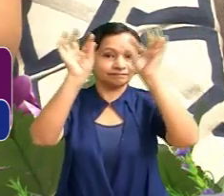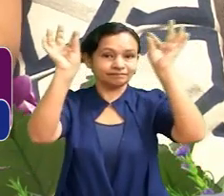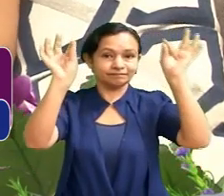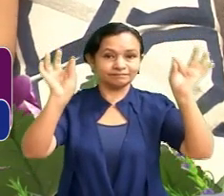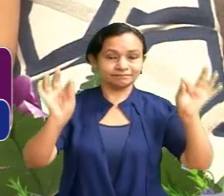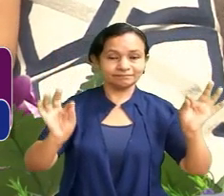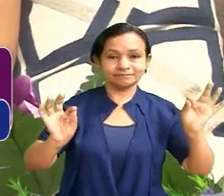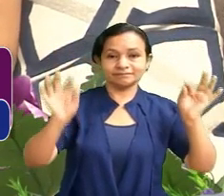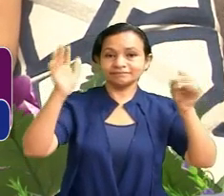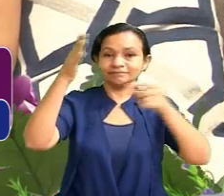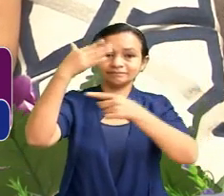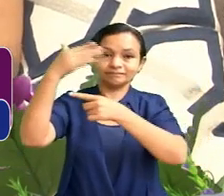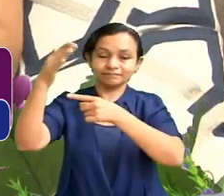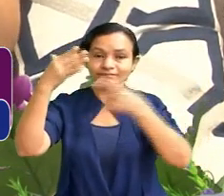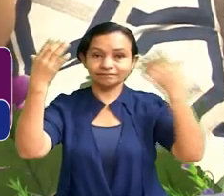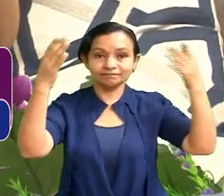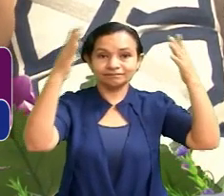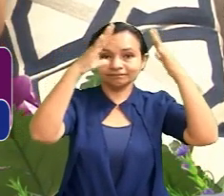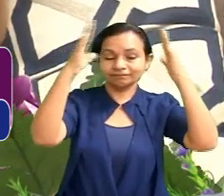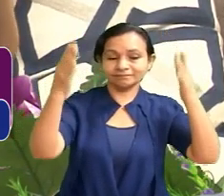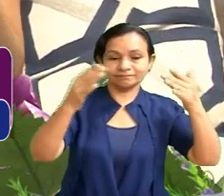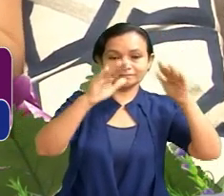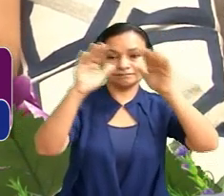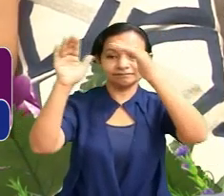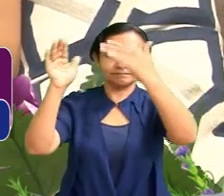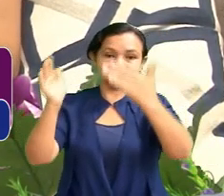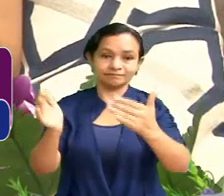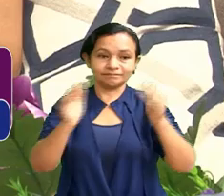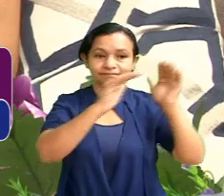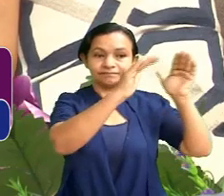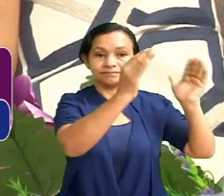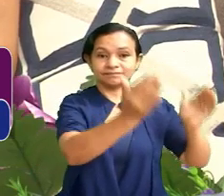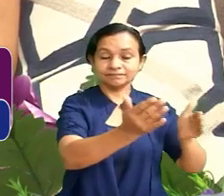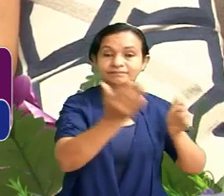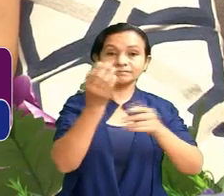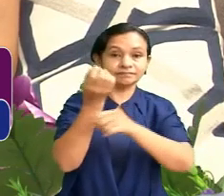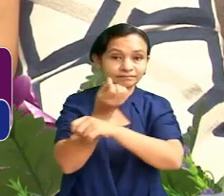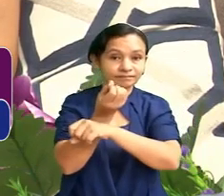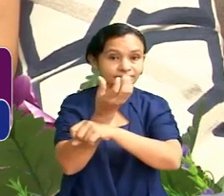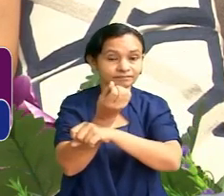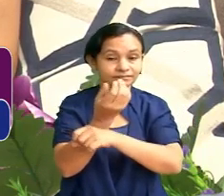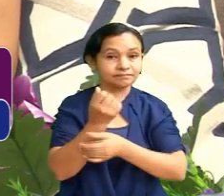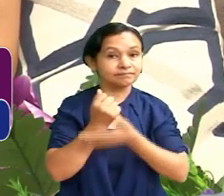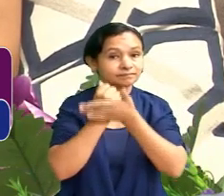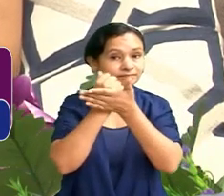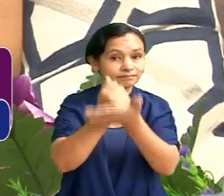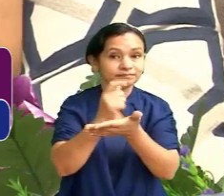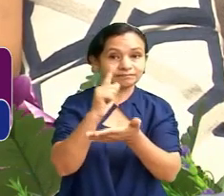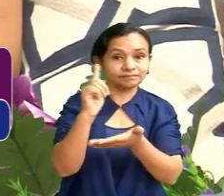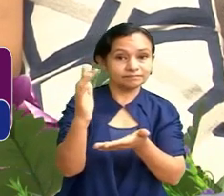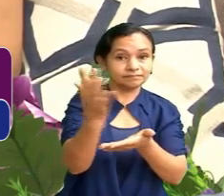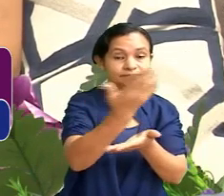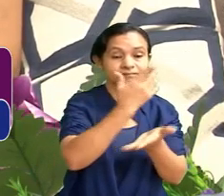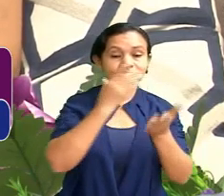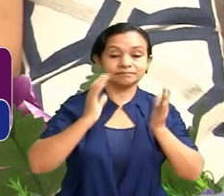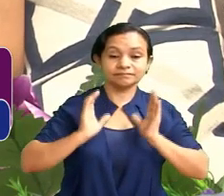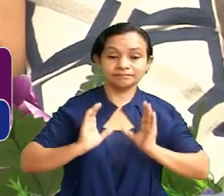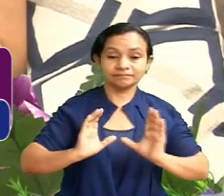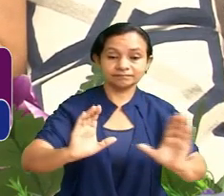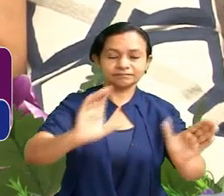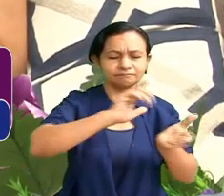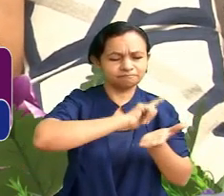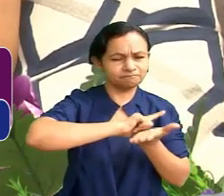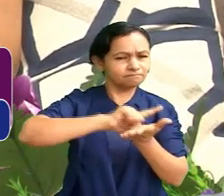algunas banderitas algunas cosas pone altares decora pero también la alcaldía garantiza que todas esas calles estén limpias